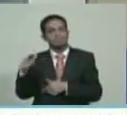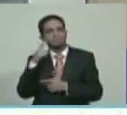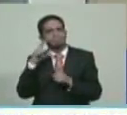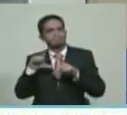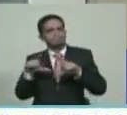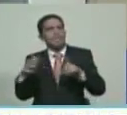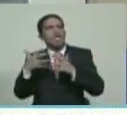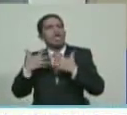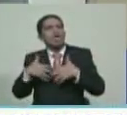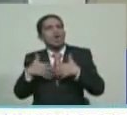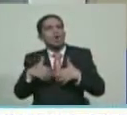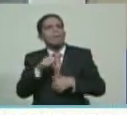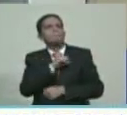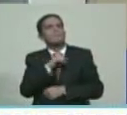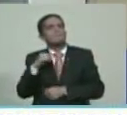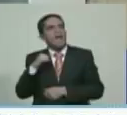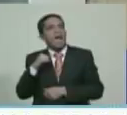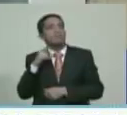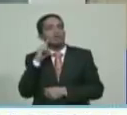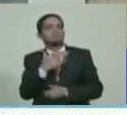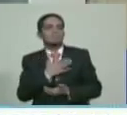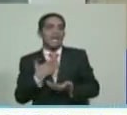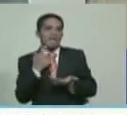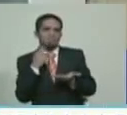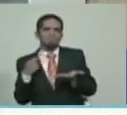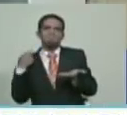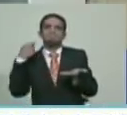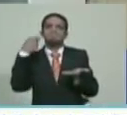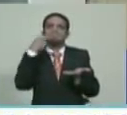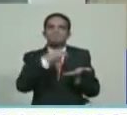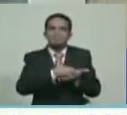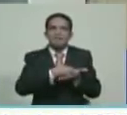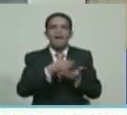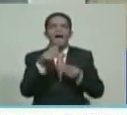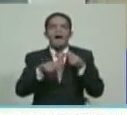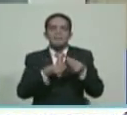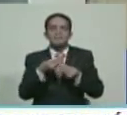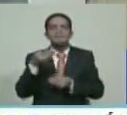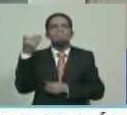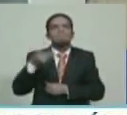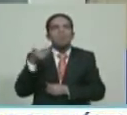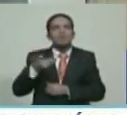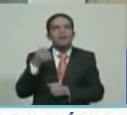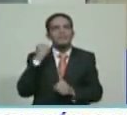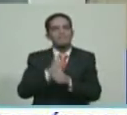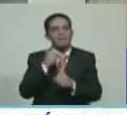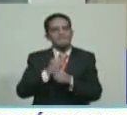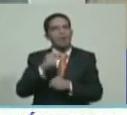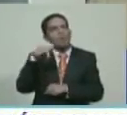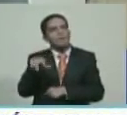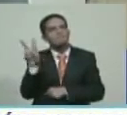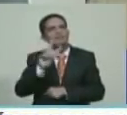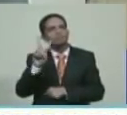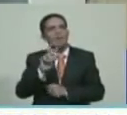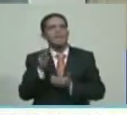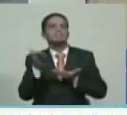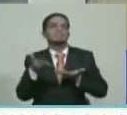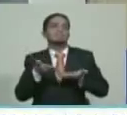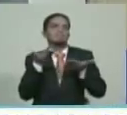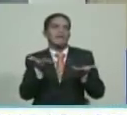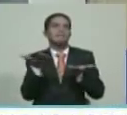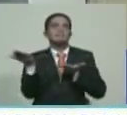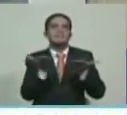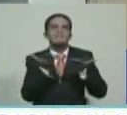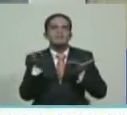para invertir y desarrollar importantes infraestructuras para el servicio al